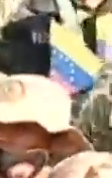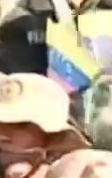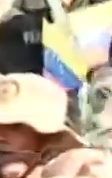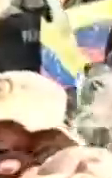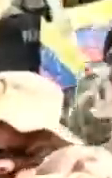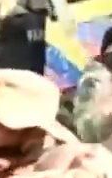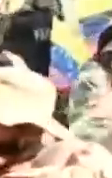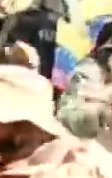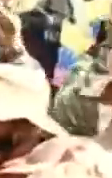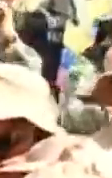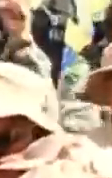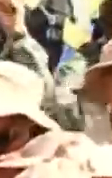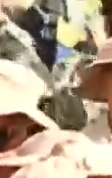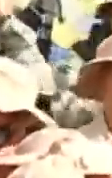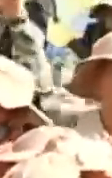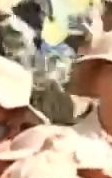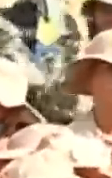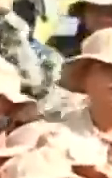Cuerpo